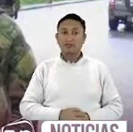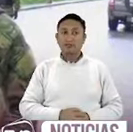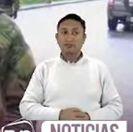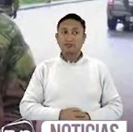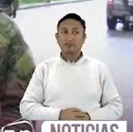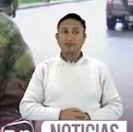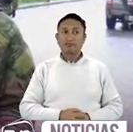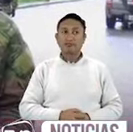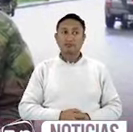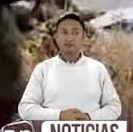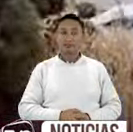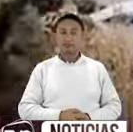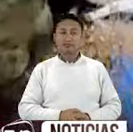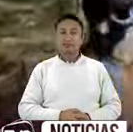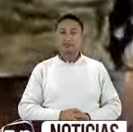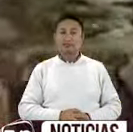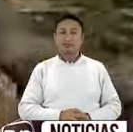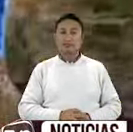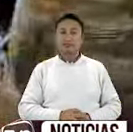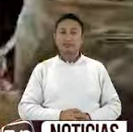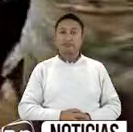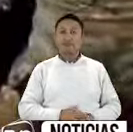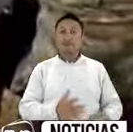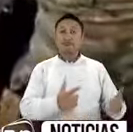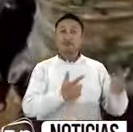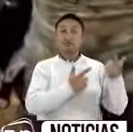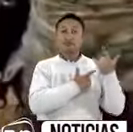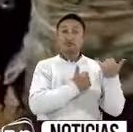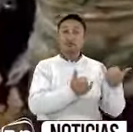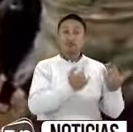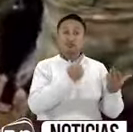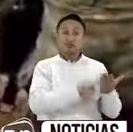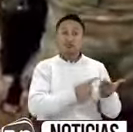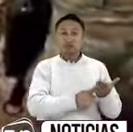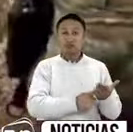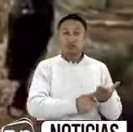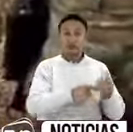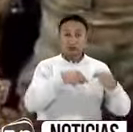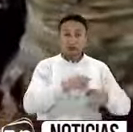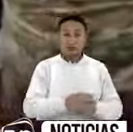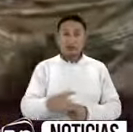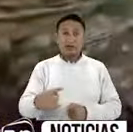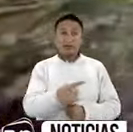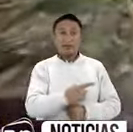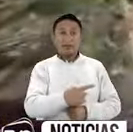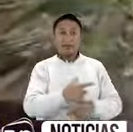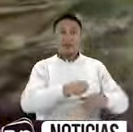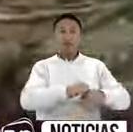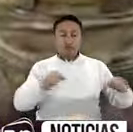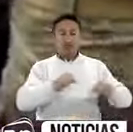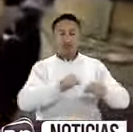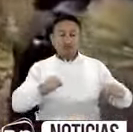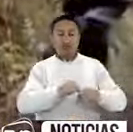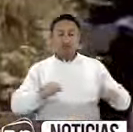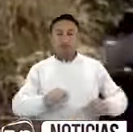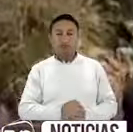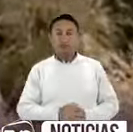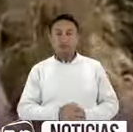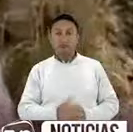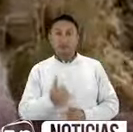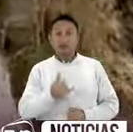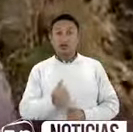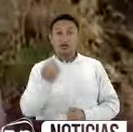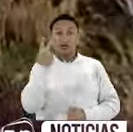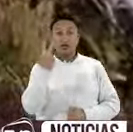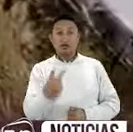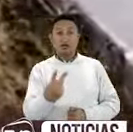llegar hasta diversos sectores. Los uniformados han formulado un análisis importante para la destrucción de este tipo de pasos informales. Con este serían dos